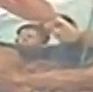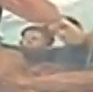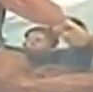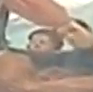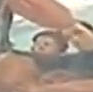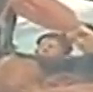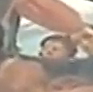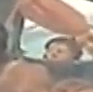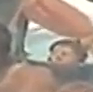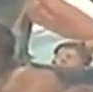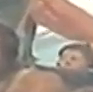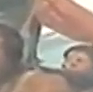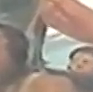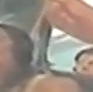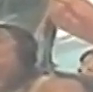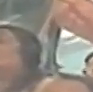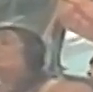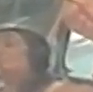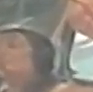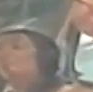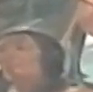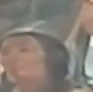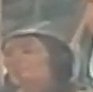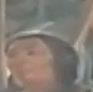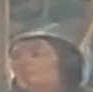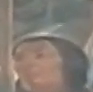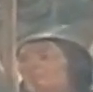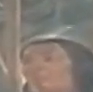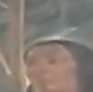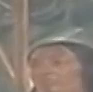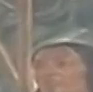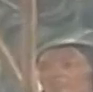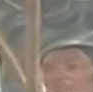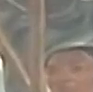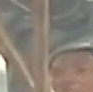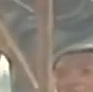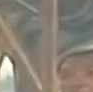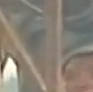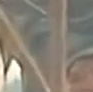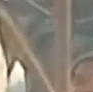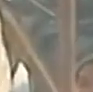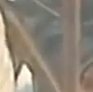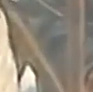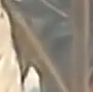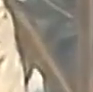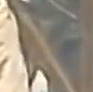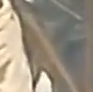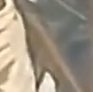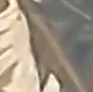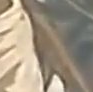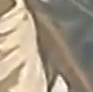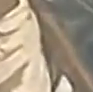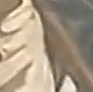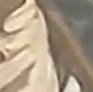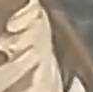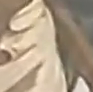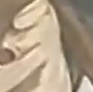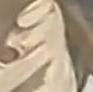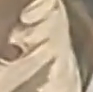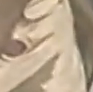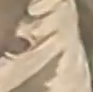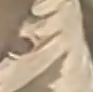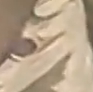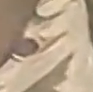de Juan Germán Roscio Nieves, primer prócer civil de la República, con motivo de los 200 años de